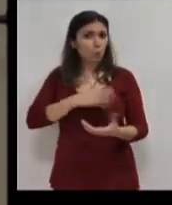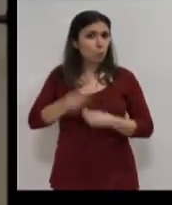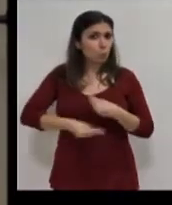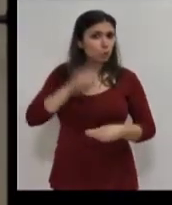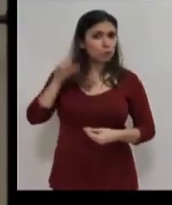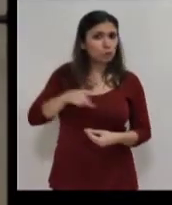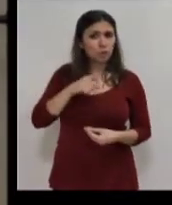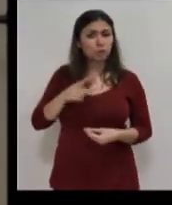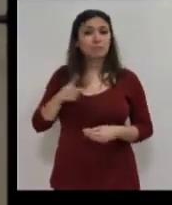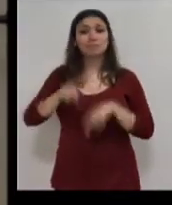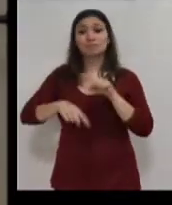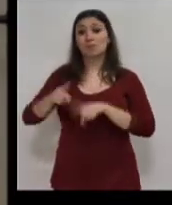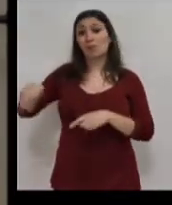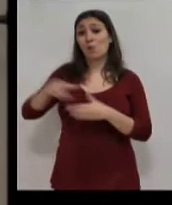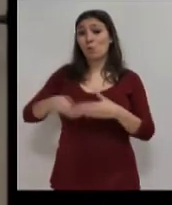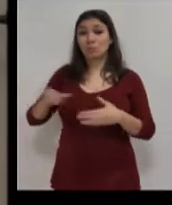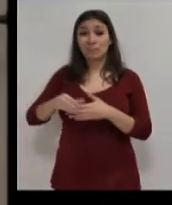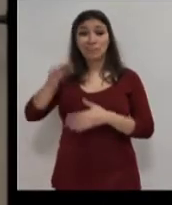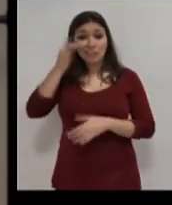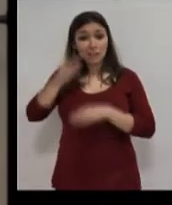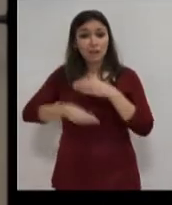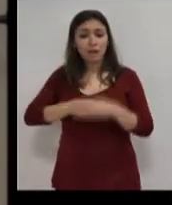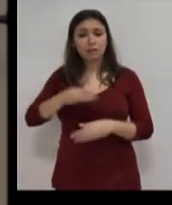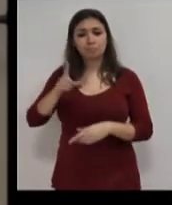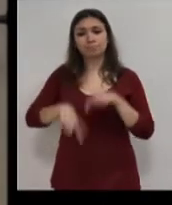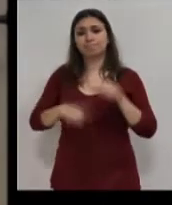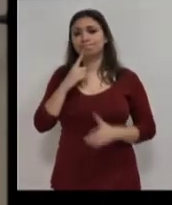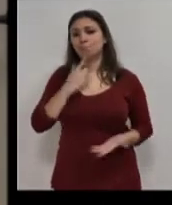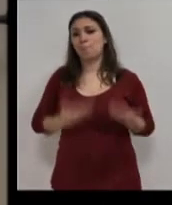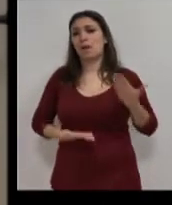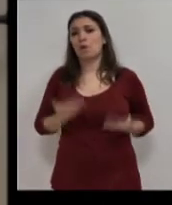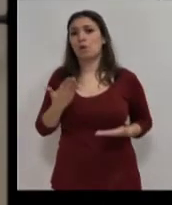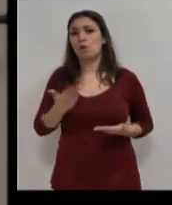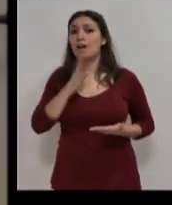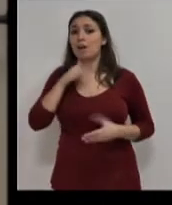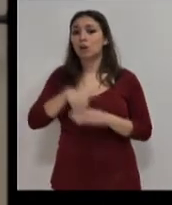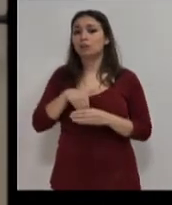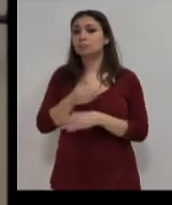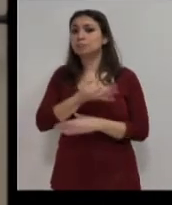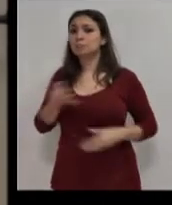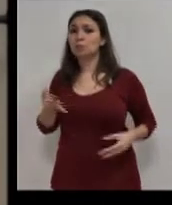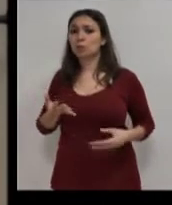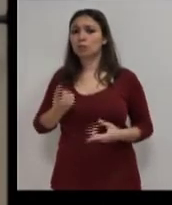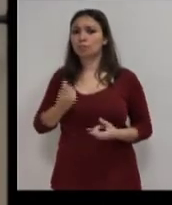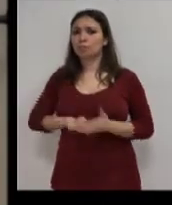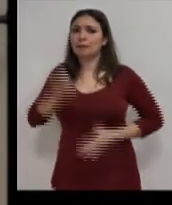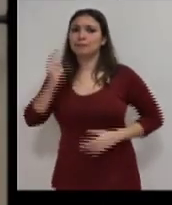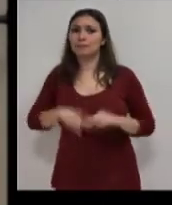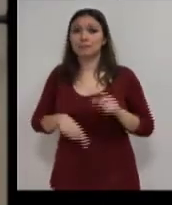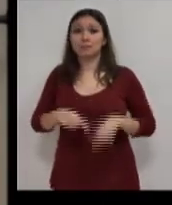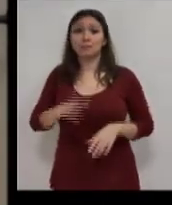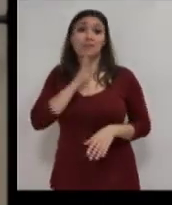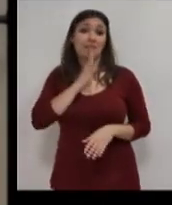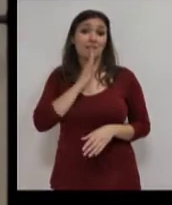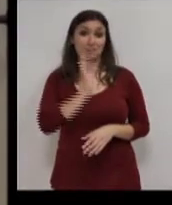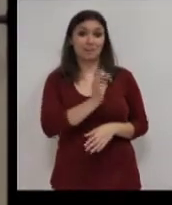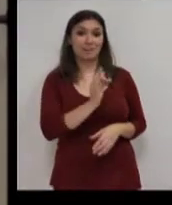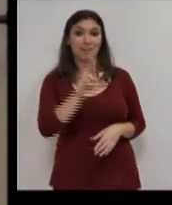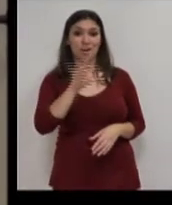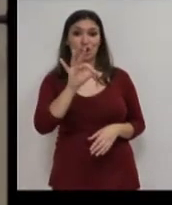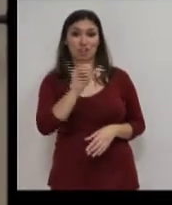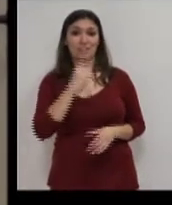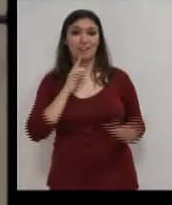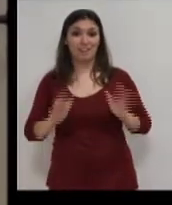pero realmente me ha sido cómodo utilizarla. Pues serán los usuarios los que valoren realmente estos contenidos y realmente estas son nuestras